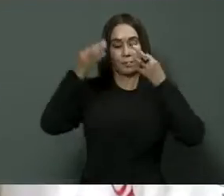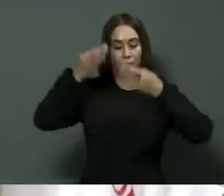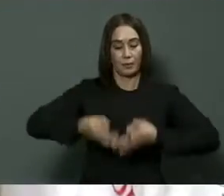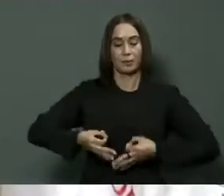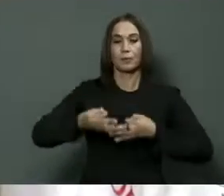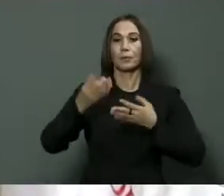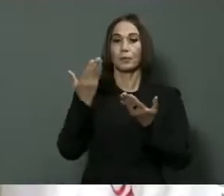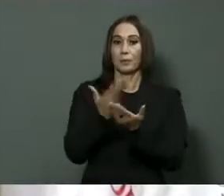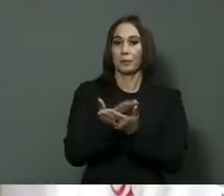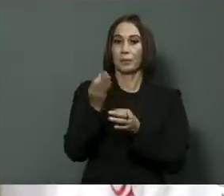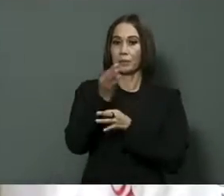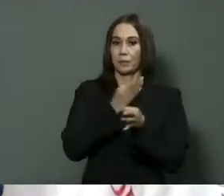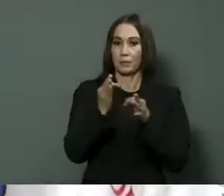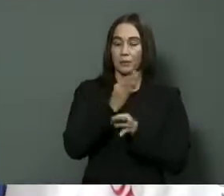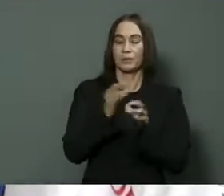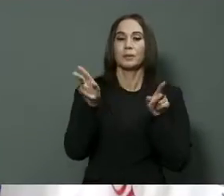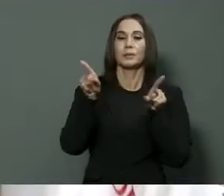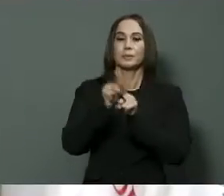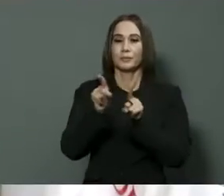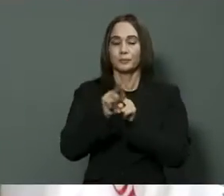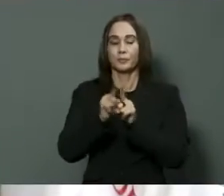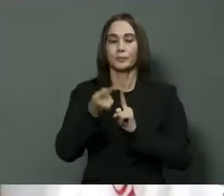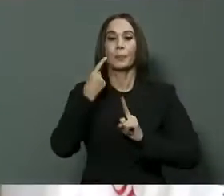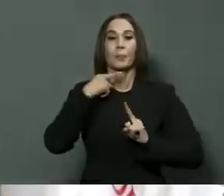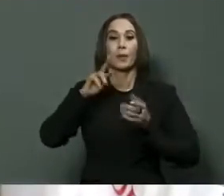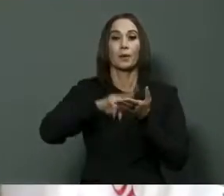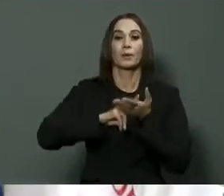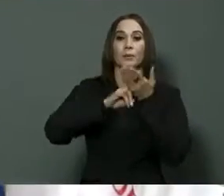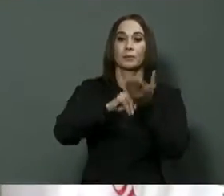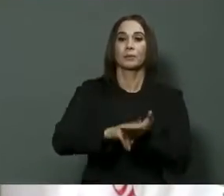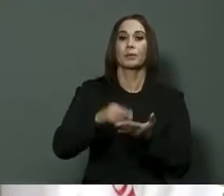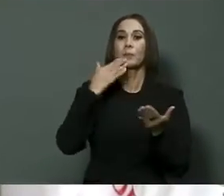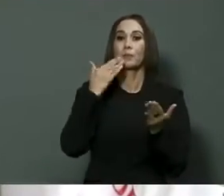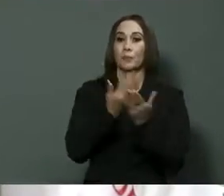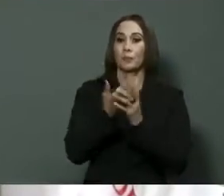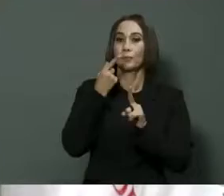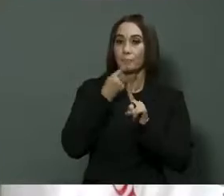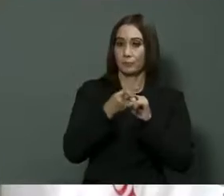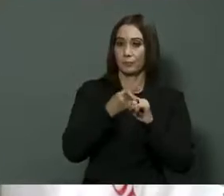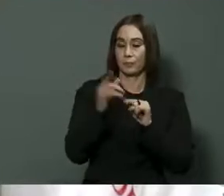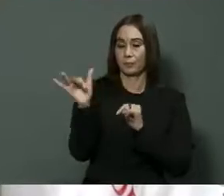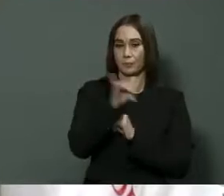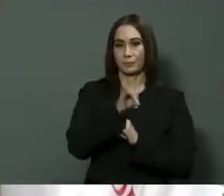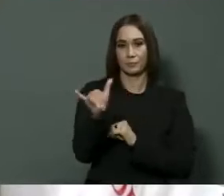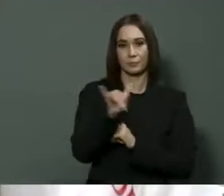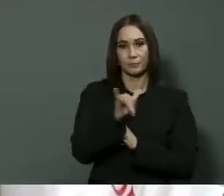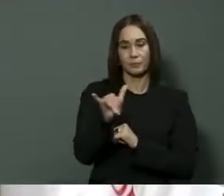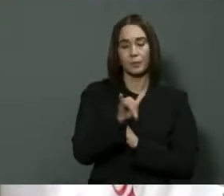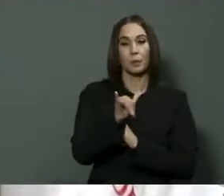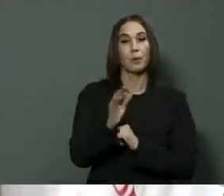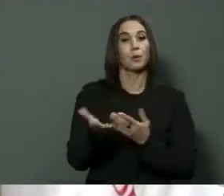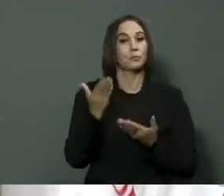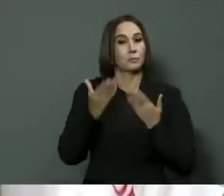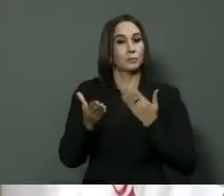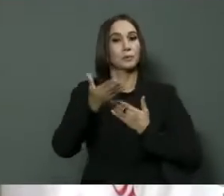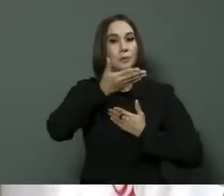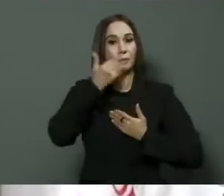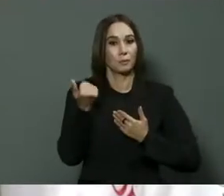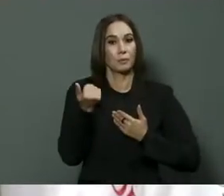San Francisco de Macorís, también arrojará estos resultados con igual o con